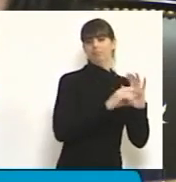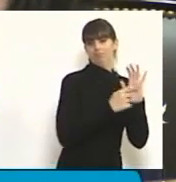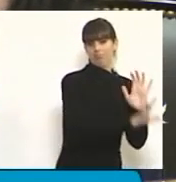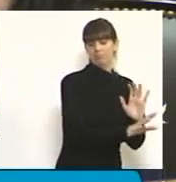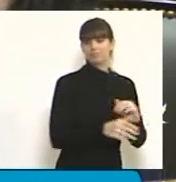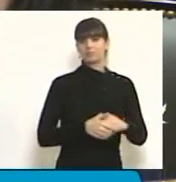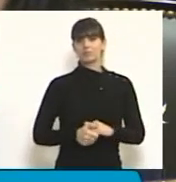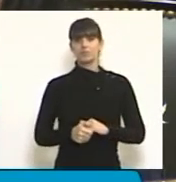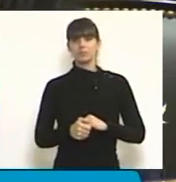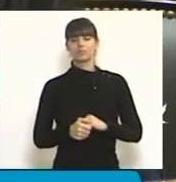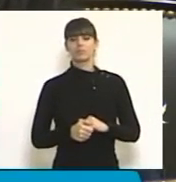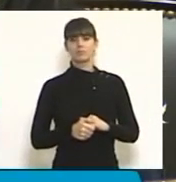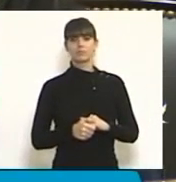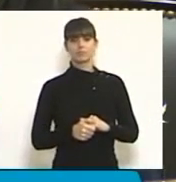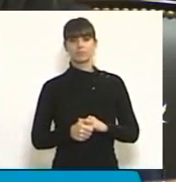una brecha más